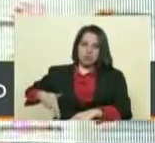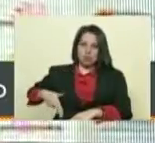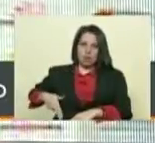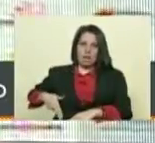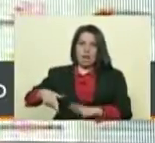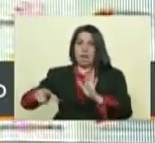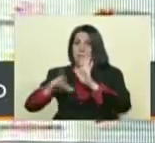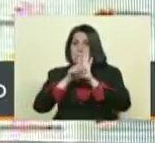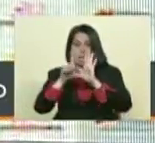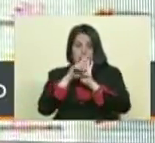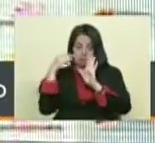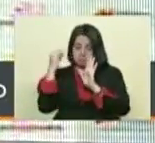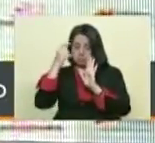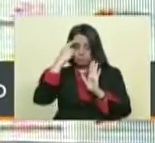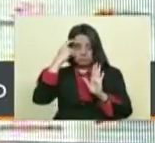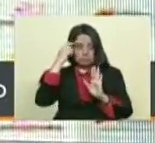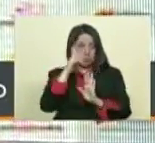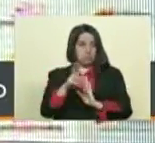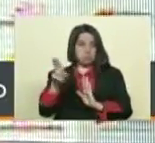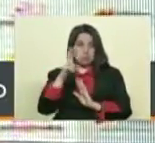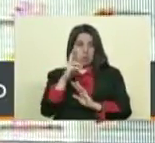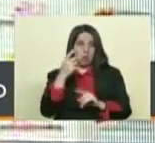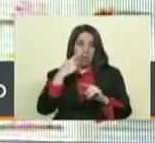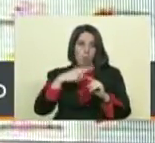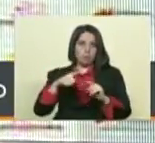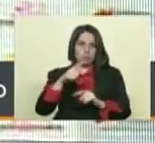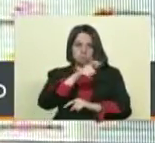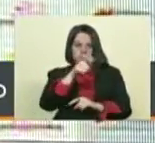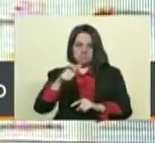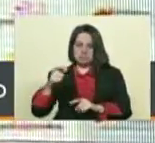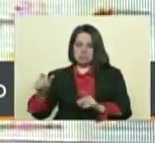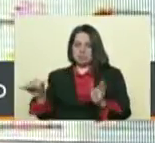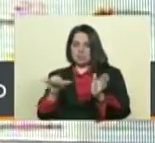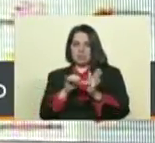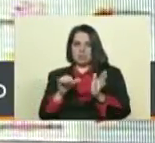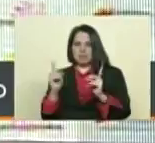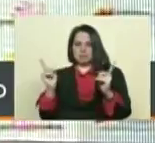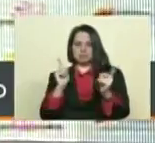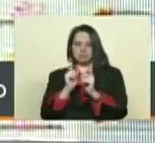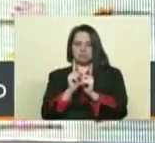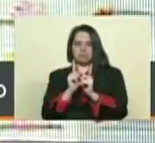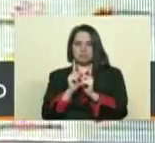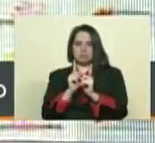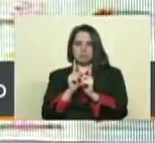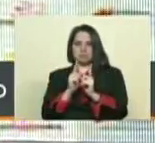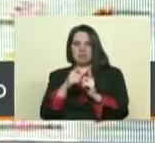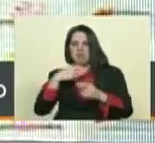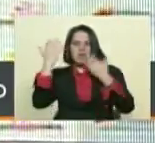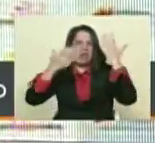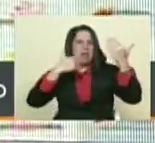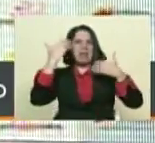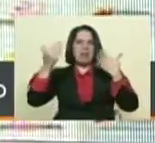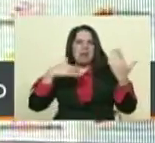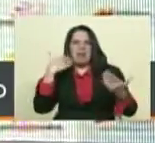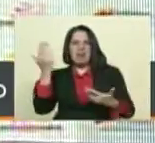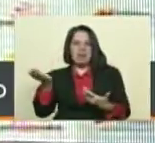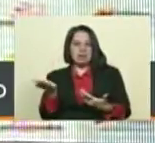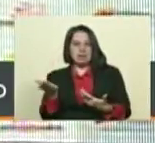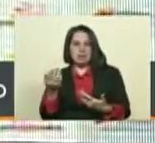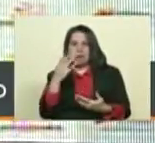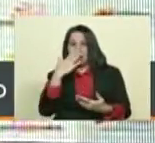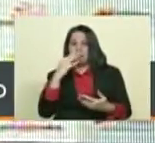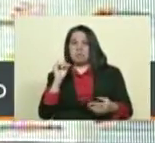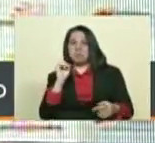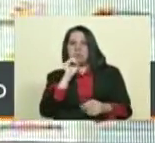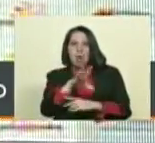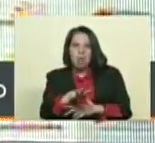sé usar. Y viene una persona, alguno de ustedes, y se me acerca, ¿verdad? Y me insulta. Y viene y me escupe la